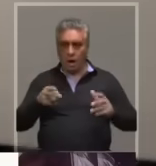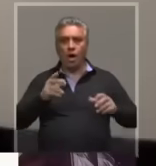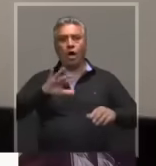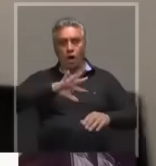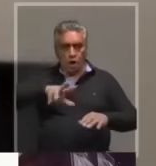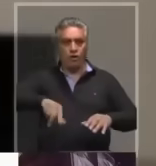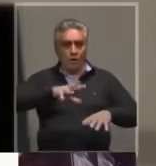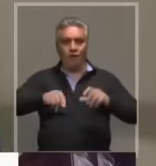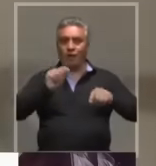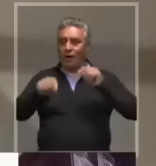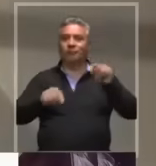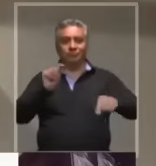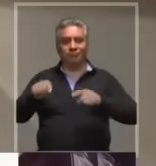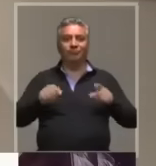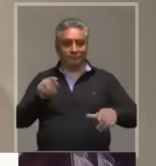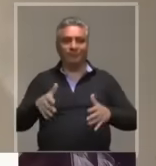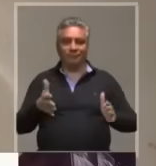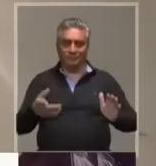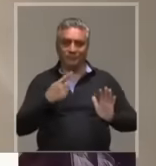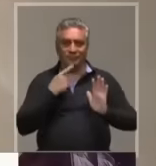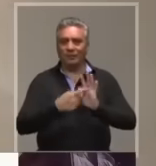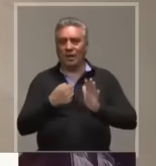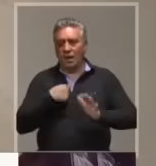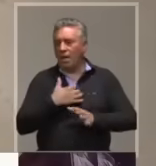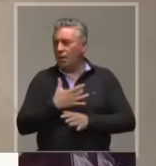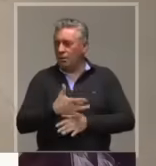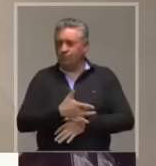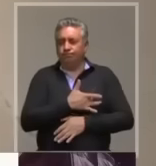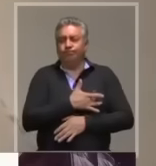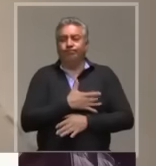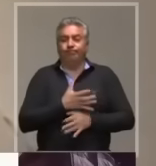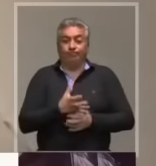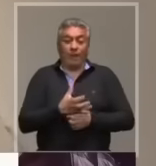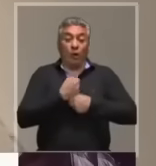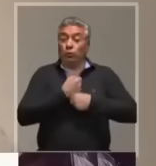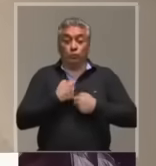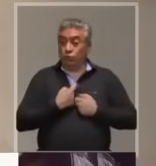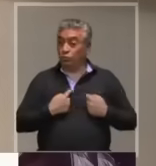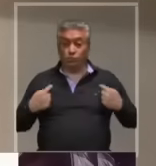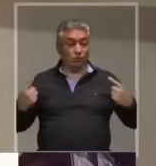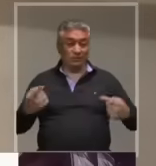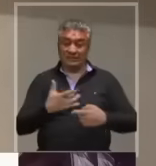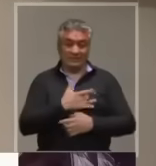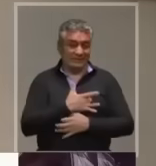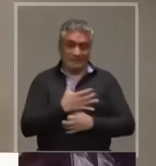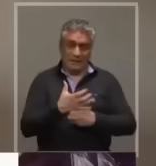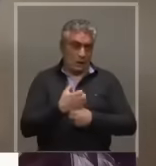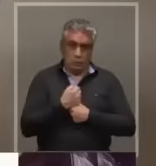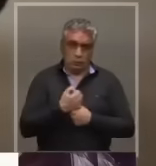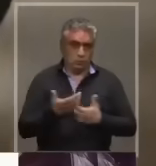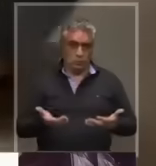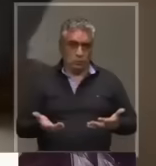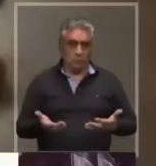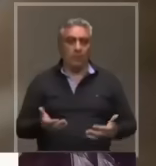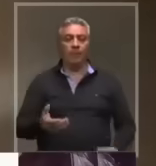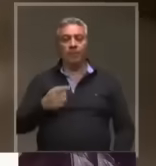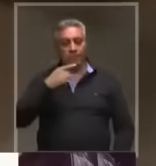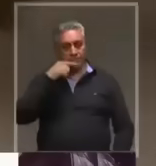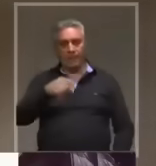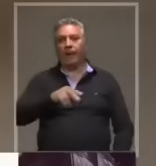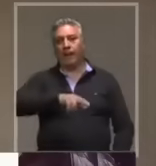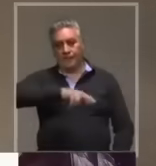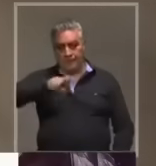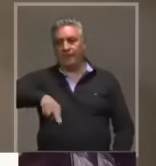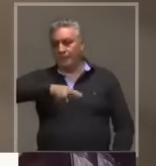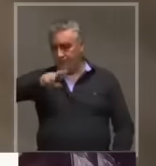provocó la angustia de todos nosotros. Una sensación que se ha mantenido persistentemente durante estos